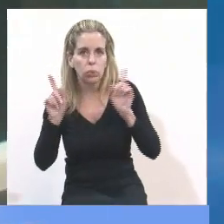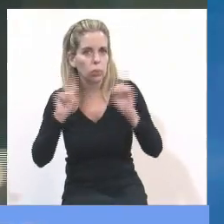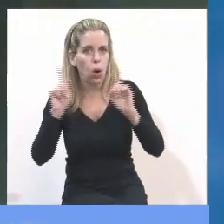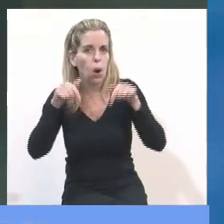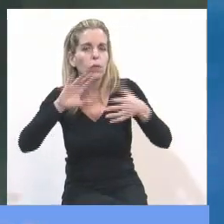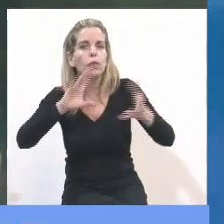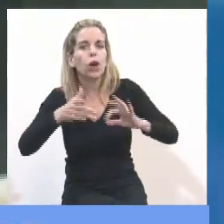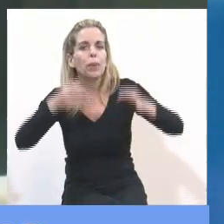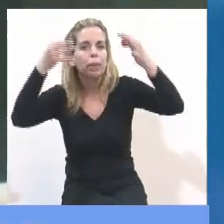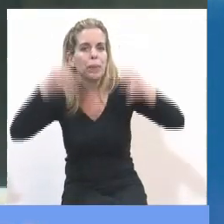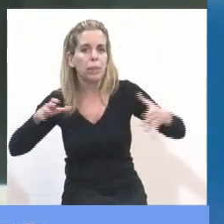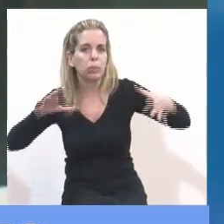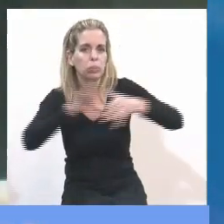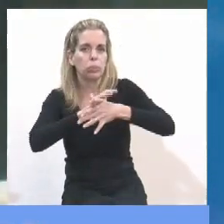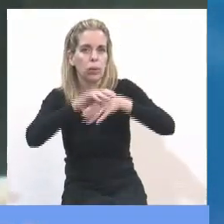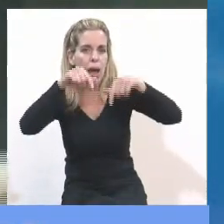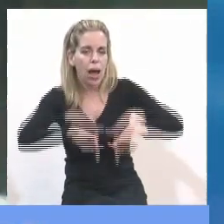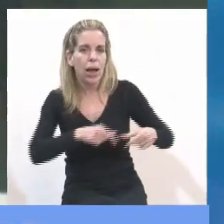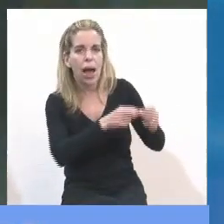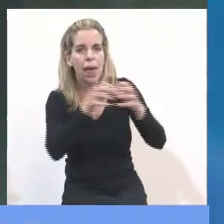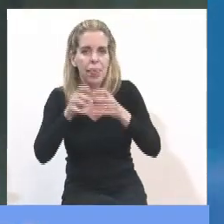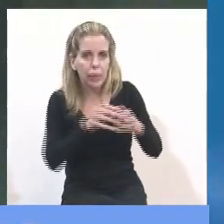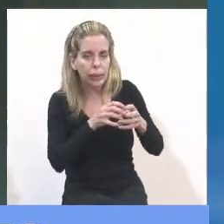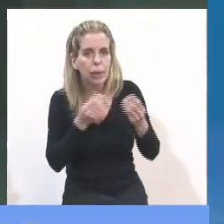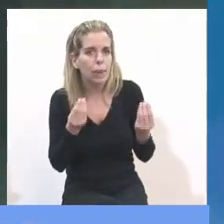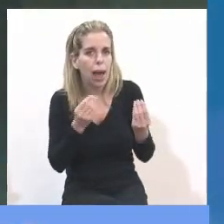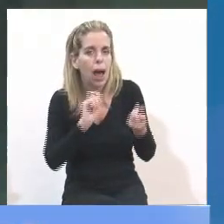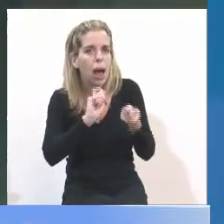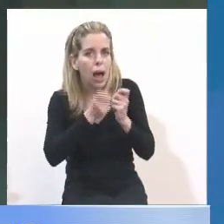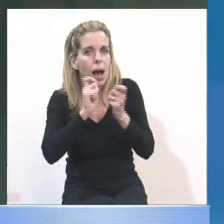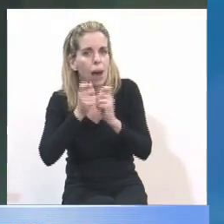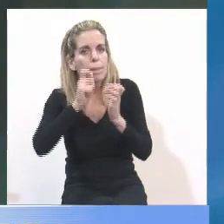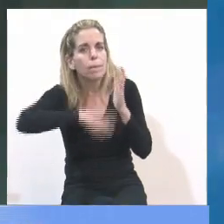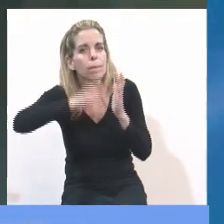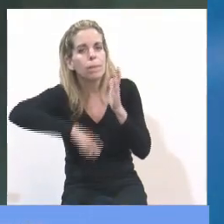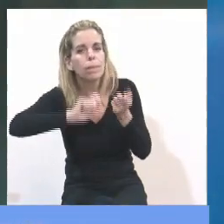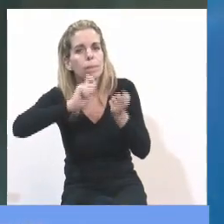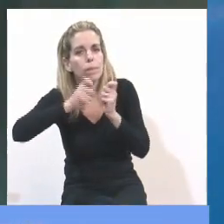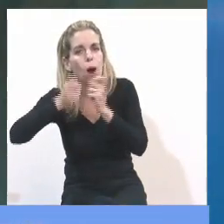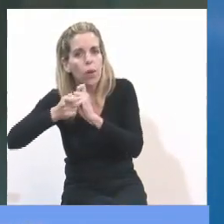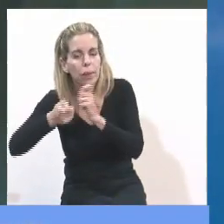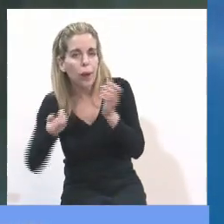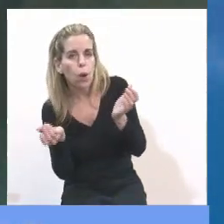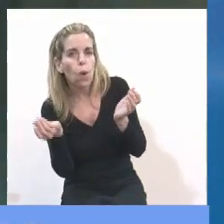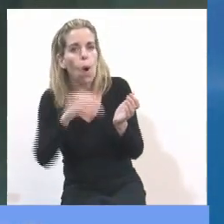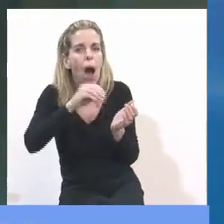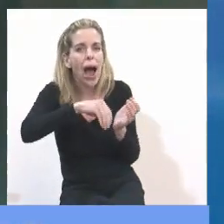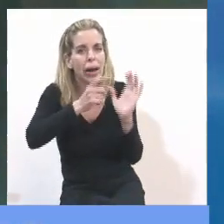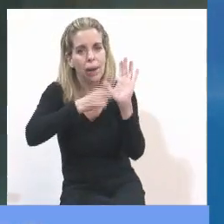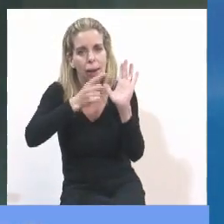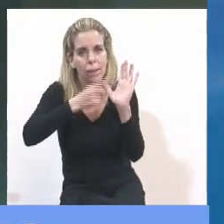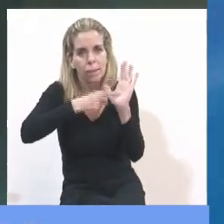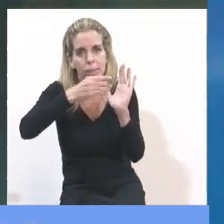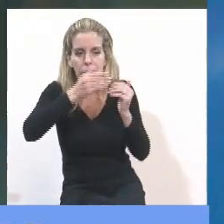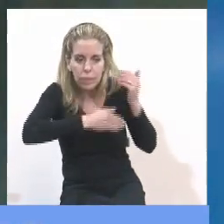que solamente lo que estamos haciendo es corregir o cumplimentar un